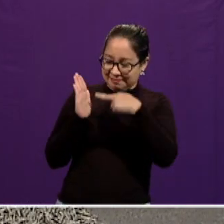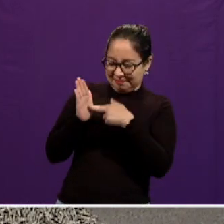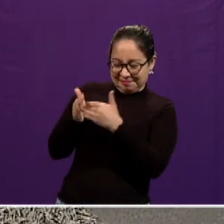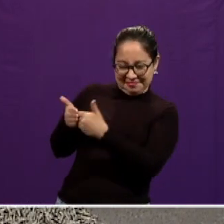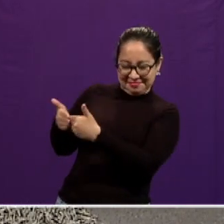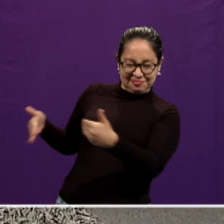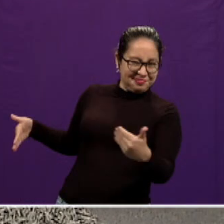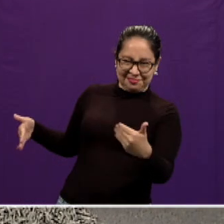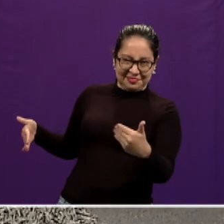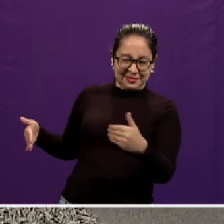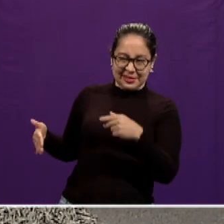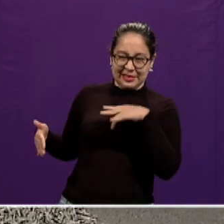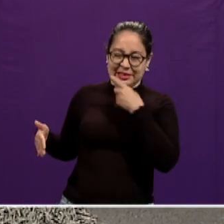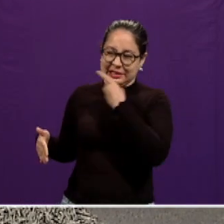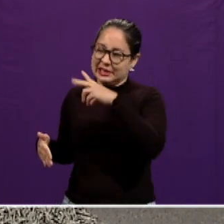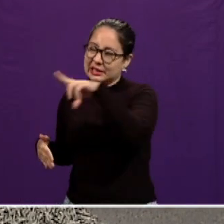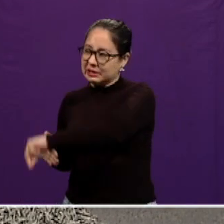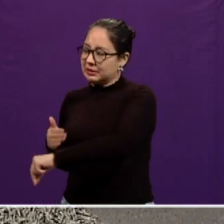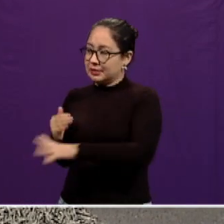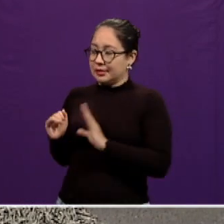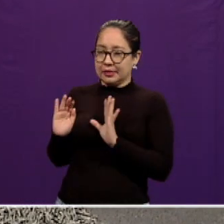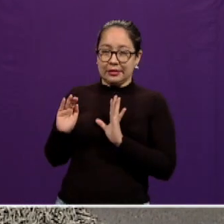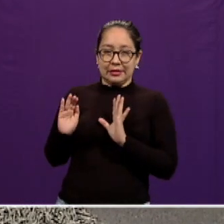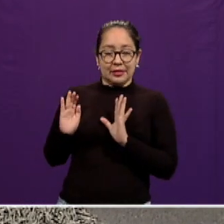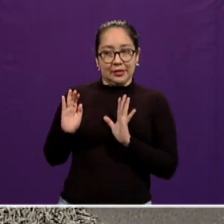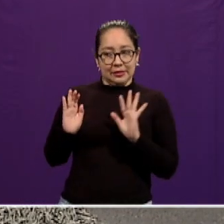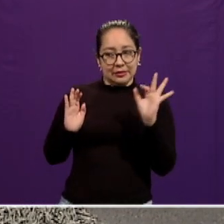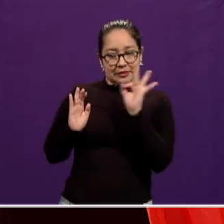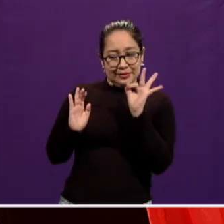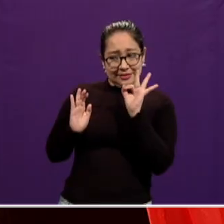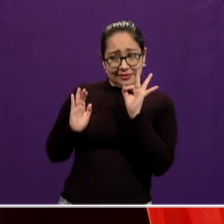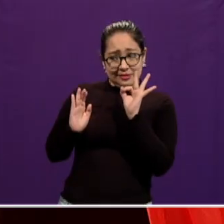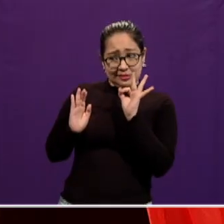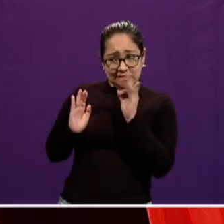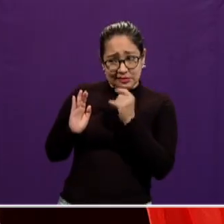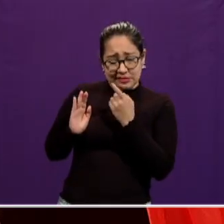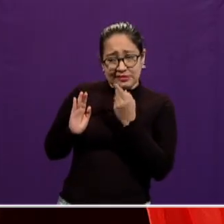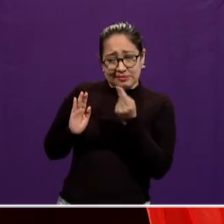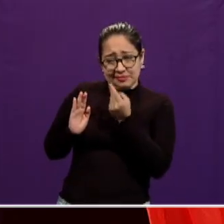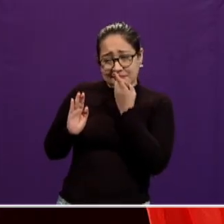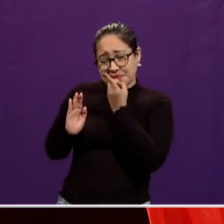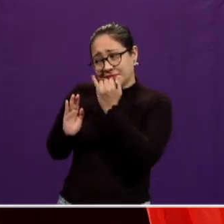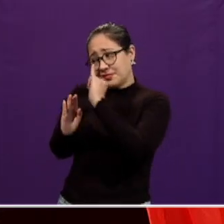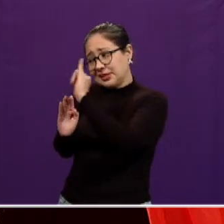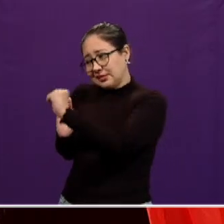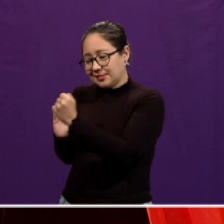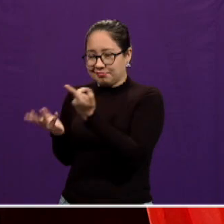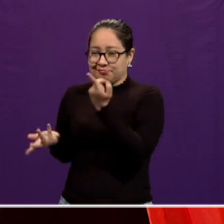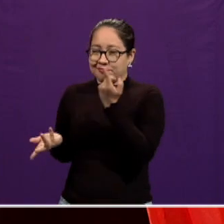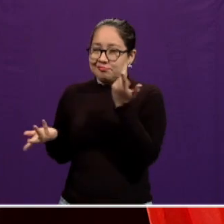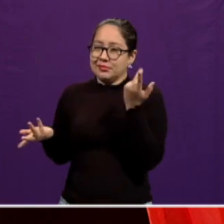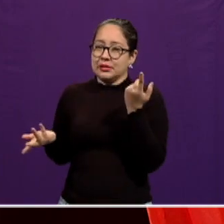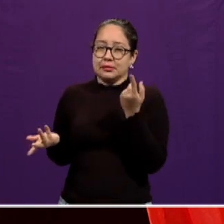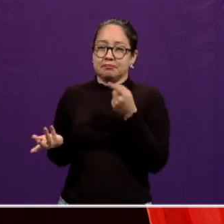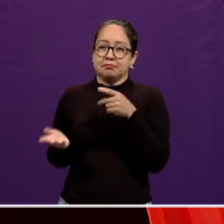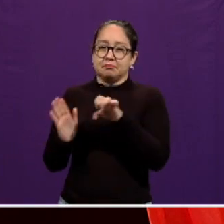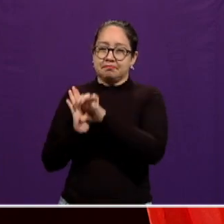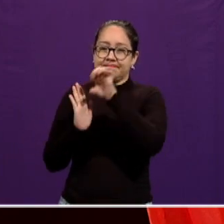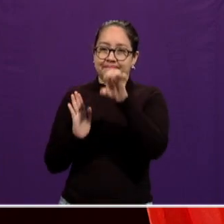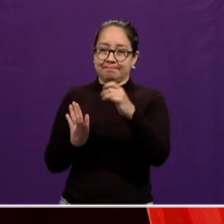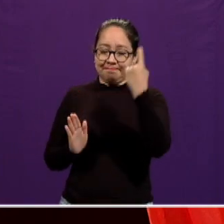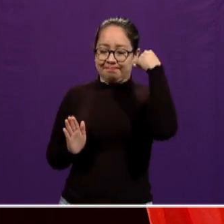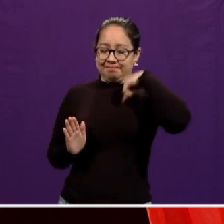cómo ponernos, decimos, bueno, le tengo que decir entonces que sí. ¿Qué pasa si entonces me quedo con ese